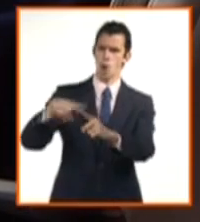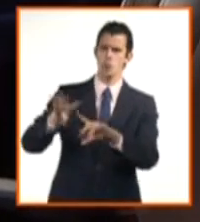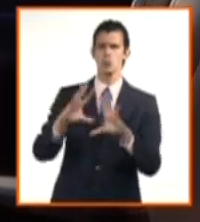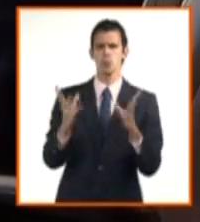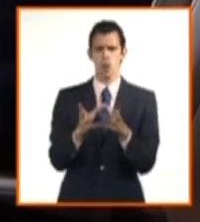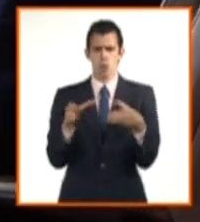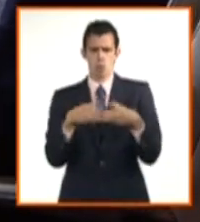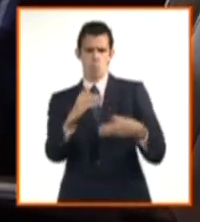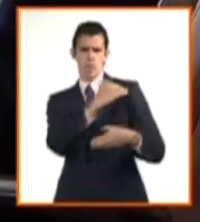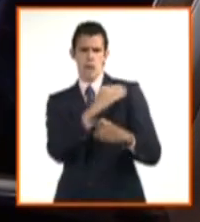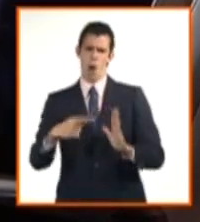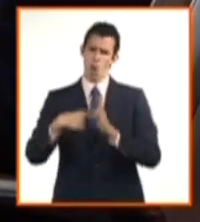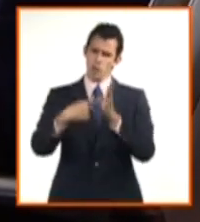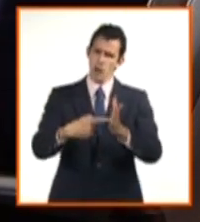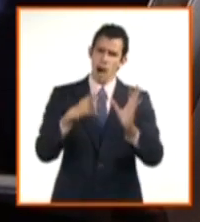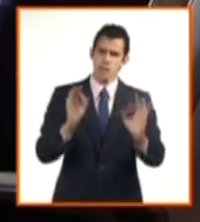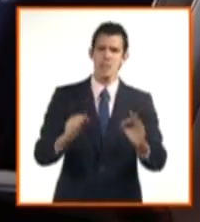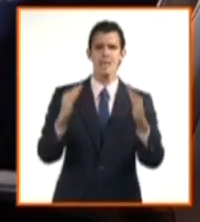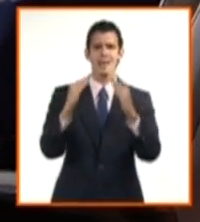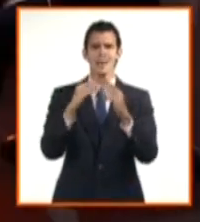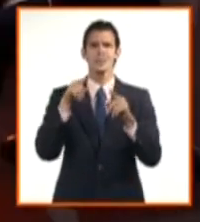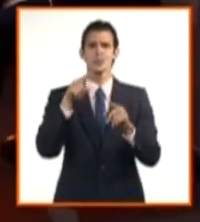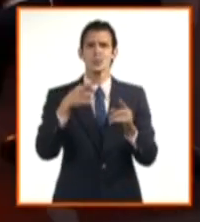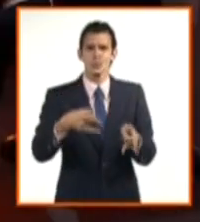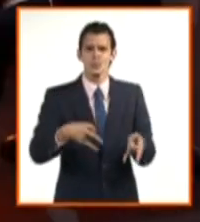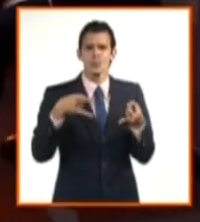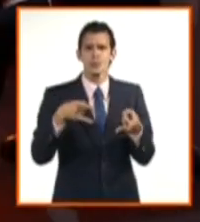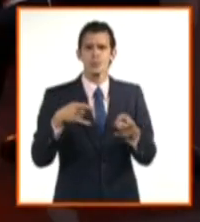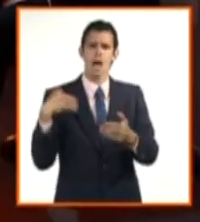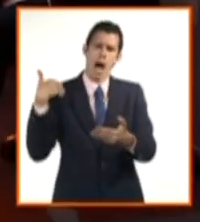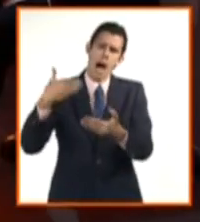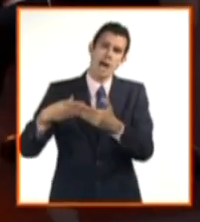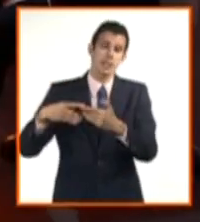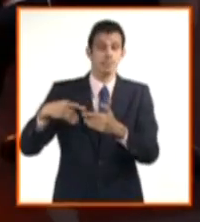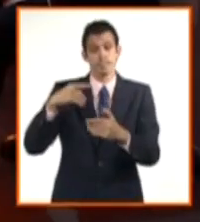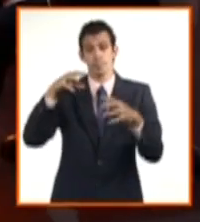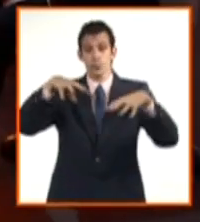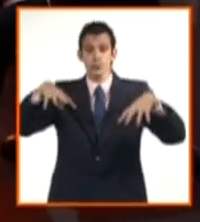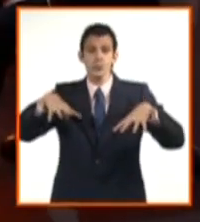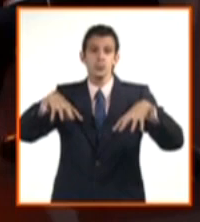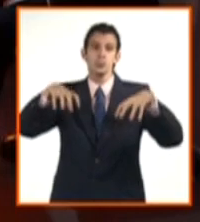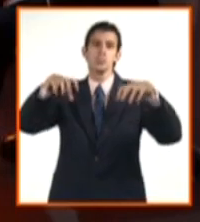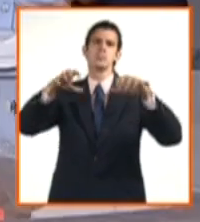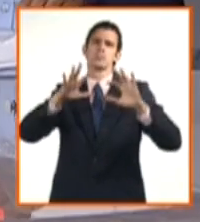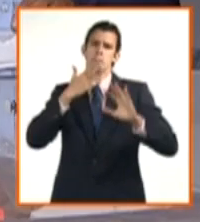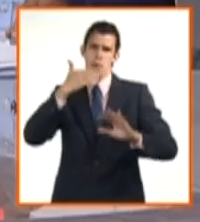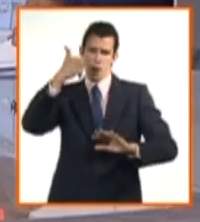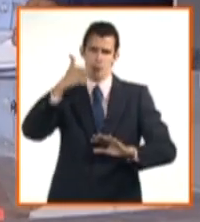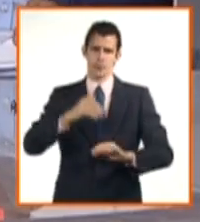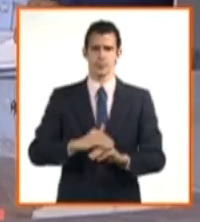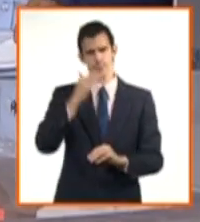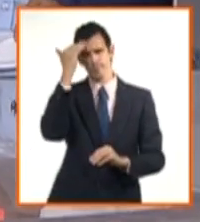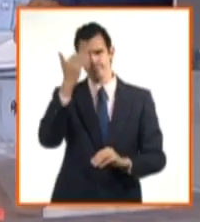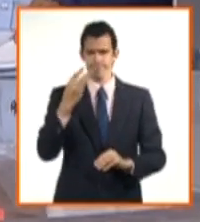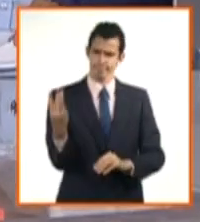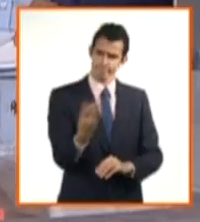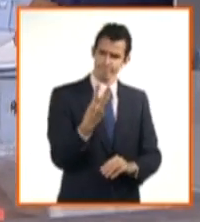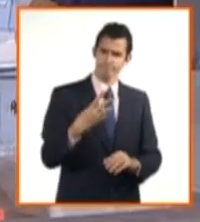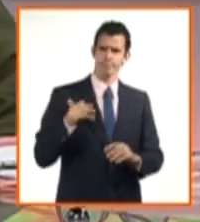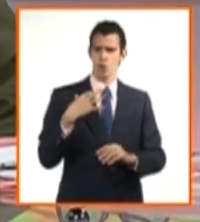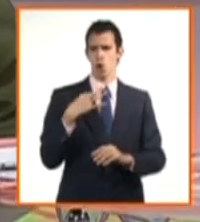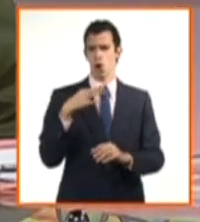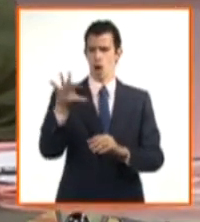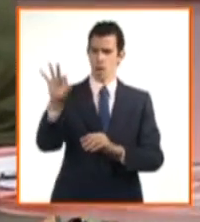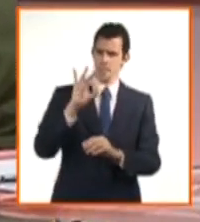llanes gracias al doctor sexo a rubiera y especialmente a gloria por haber estado con nosotros esta tarde información de primera mano